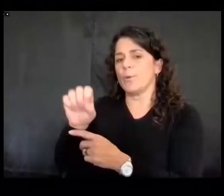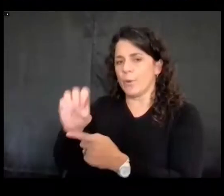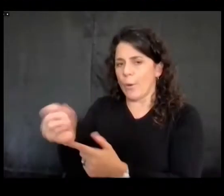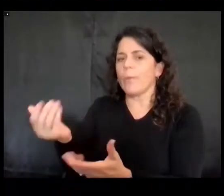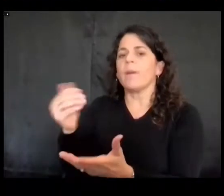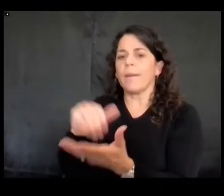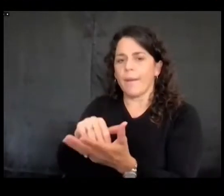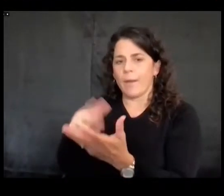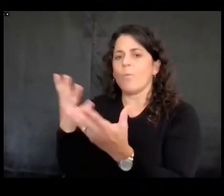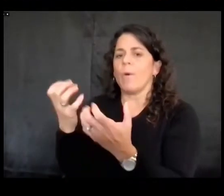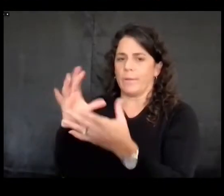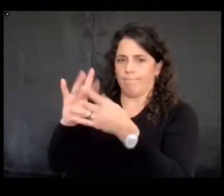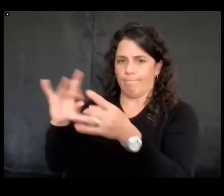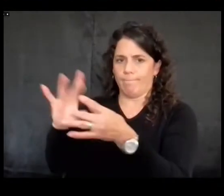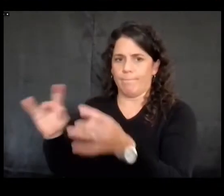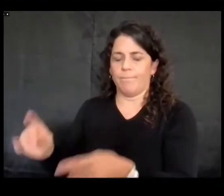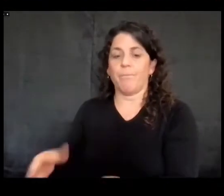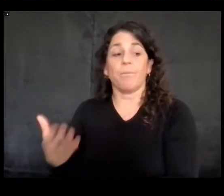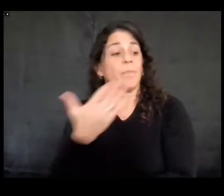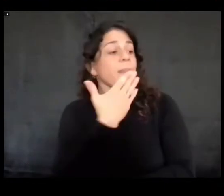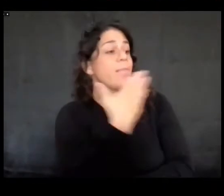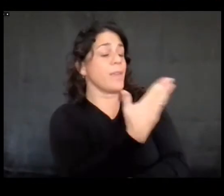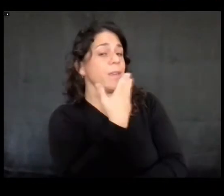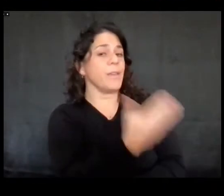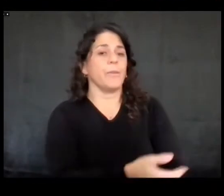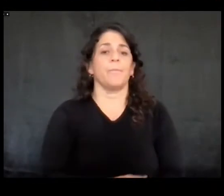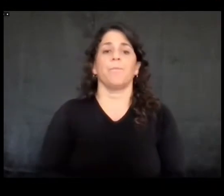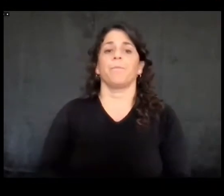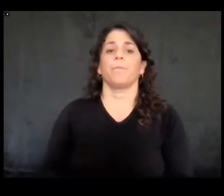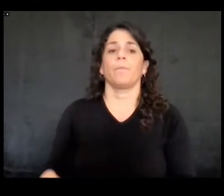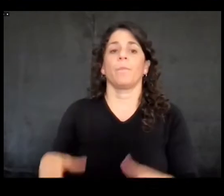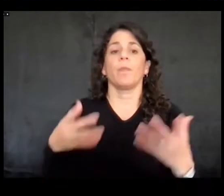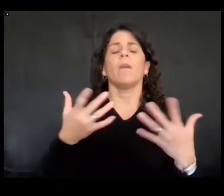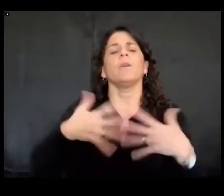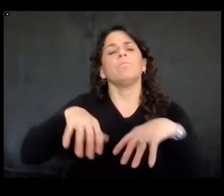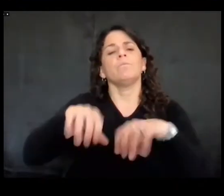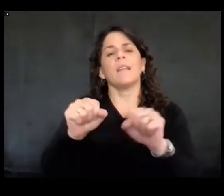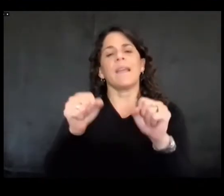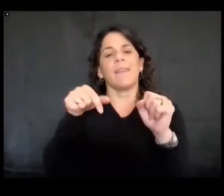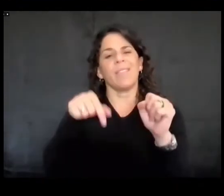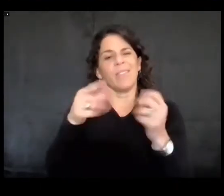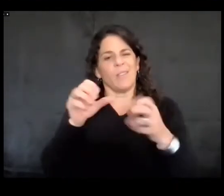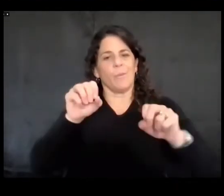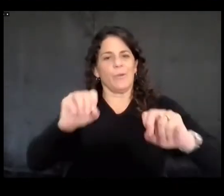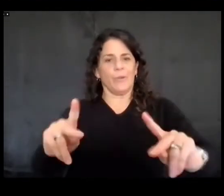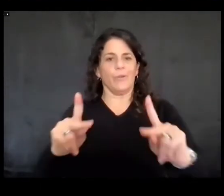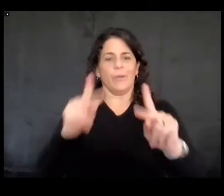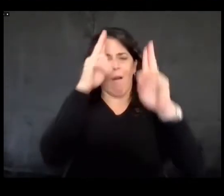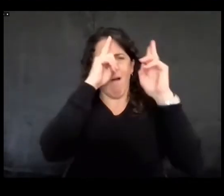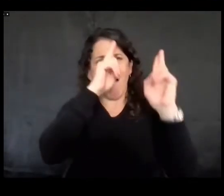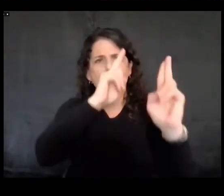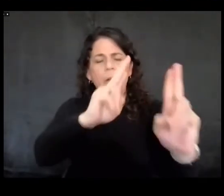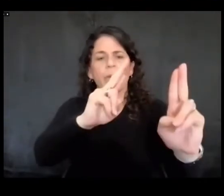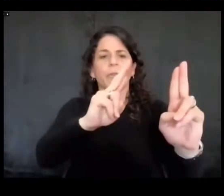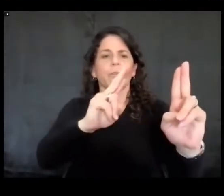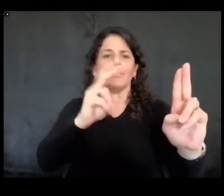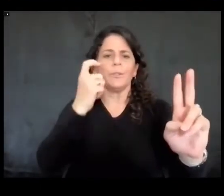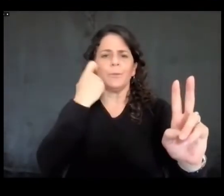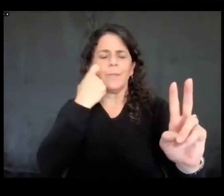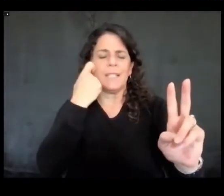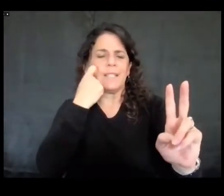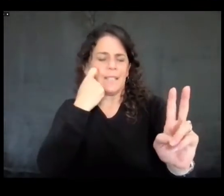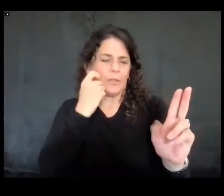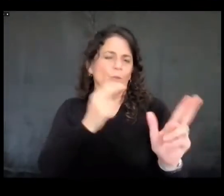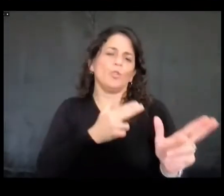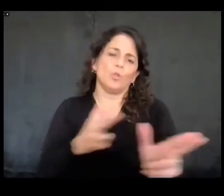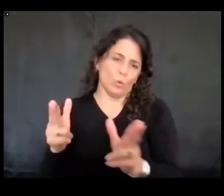gracias doctor al sol quiero tomar la oportunidad de homenajear las vidas perdidas en